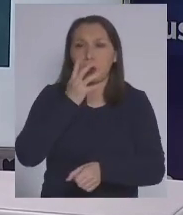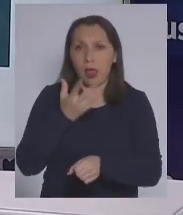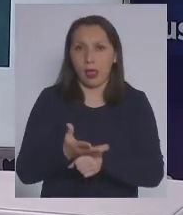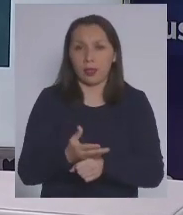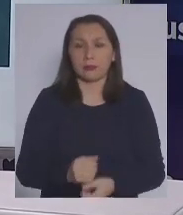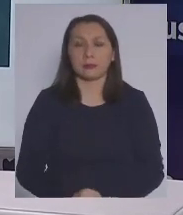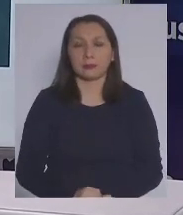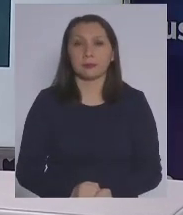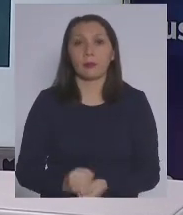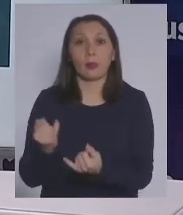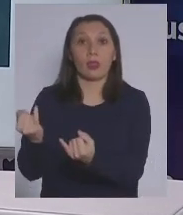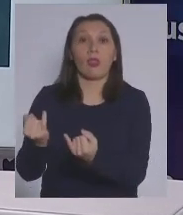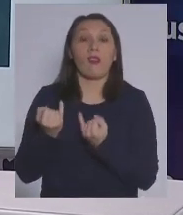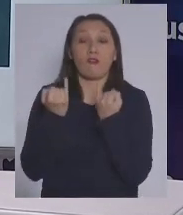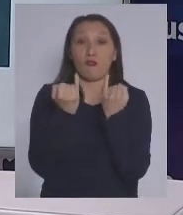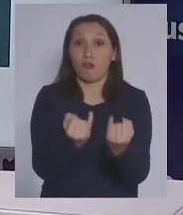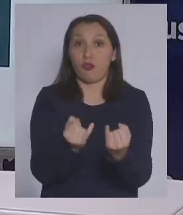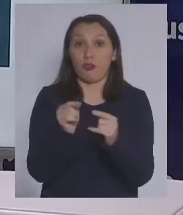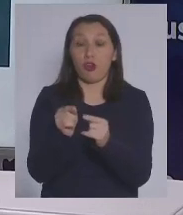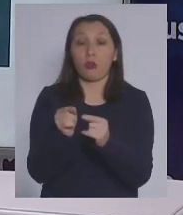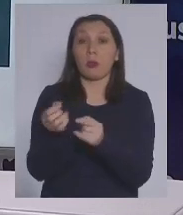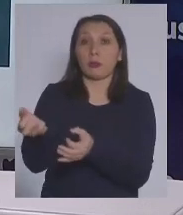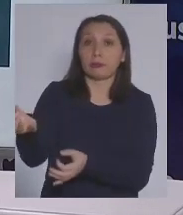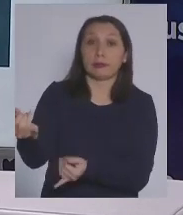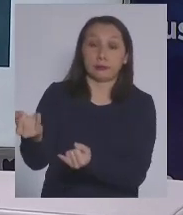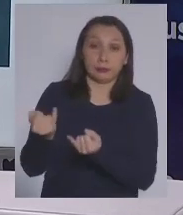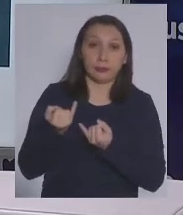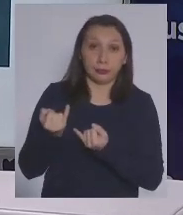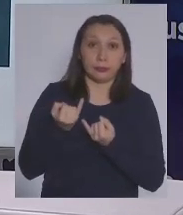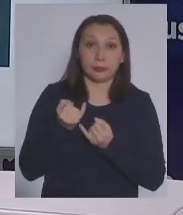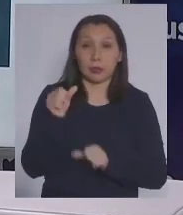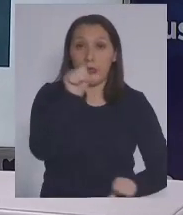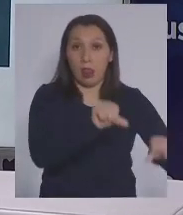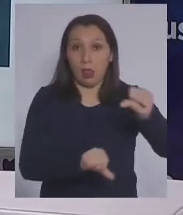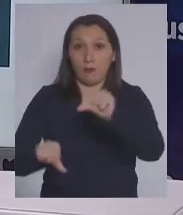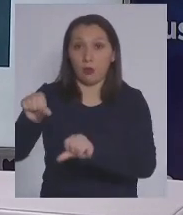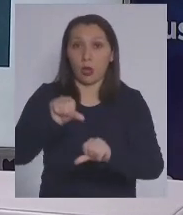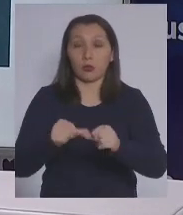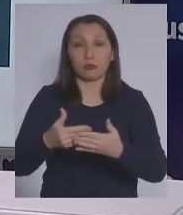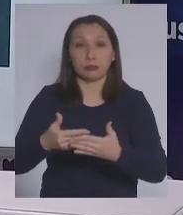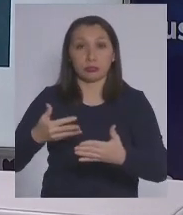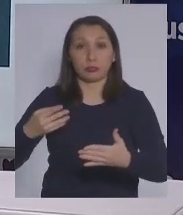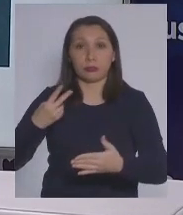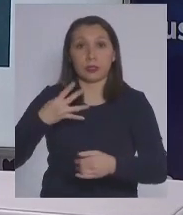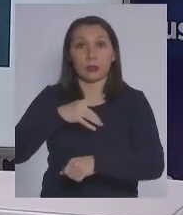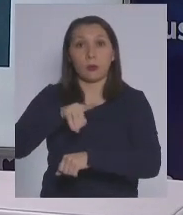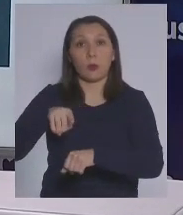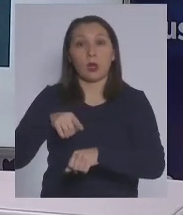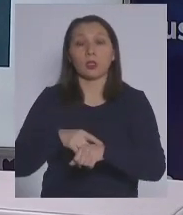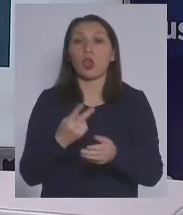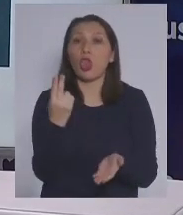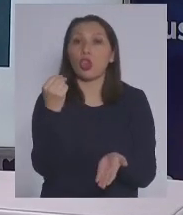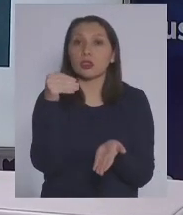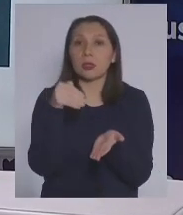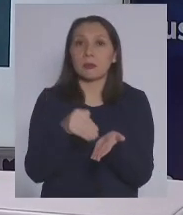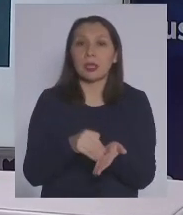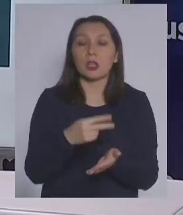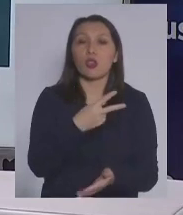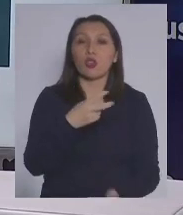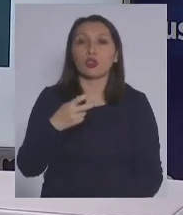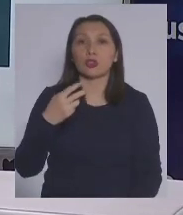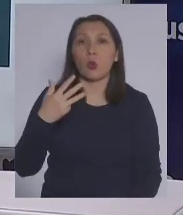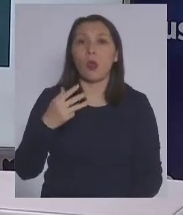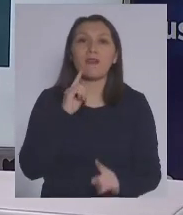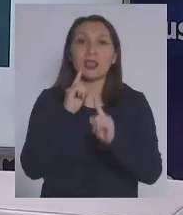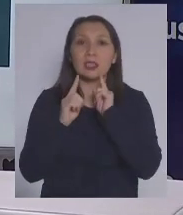de acuerdo a la información entregada por los laboratorios durante las últimas 24 horas informaron 12 mil 209